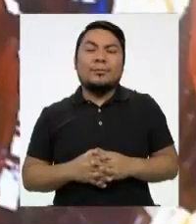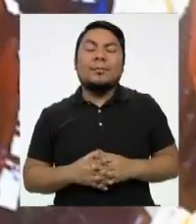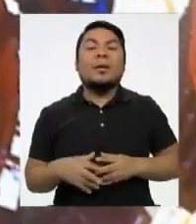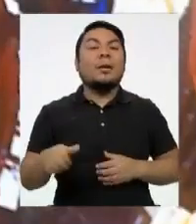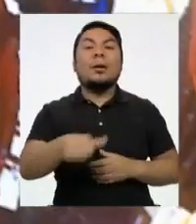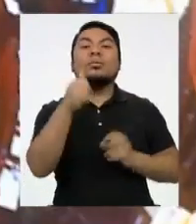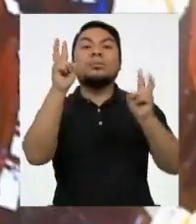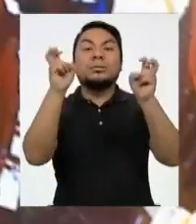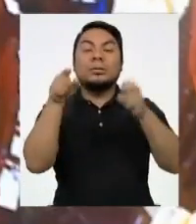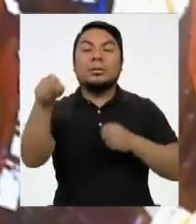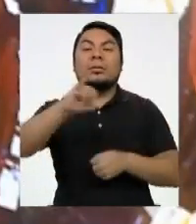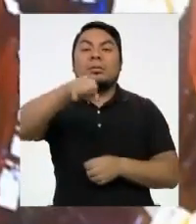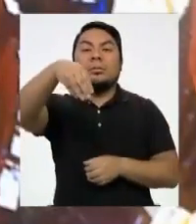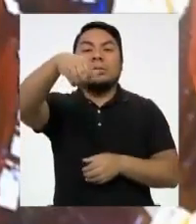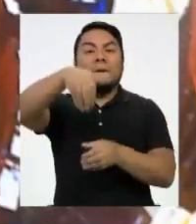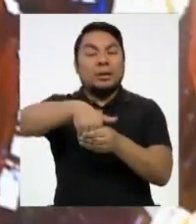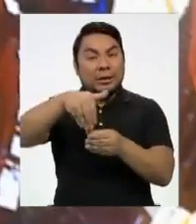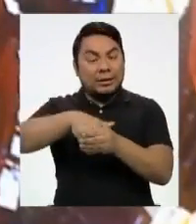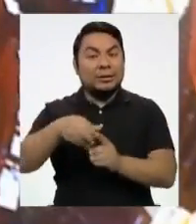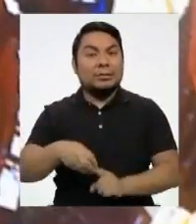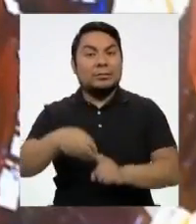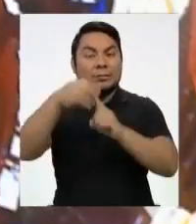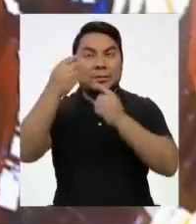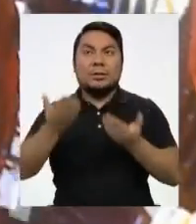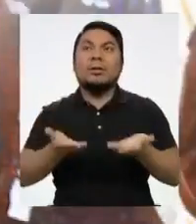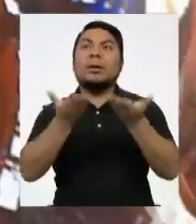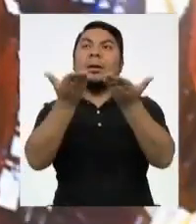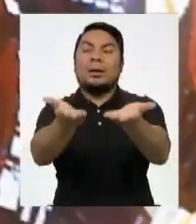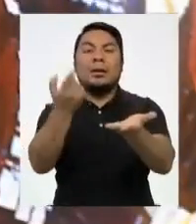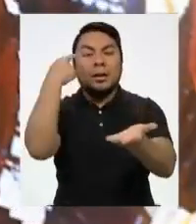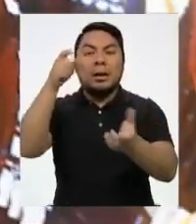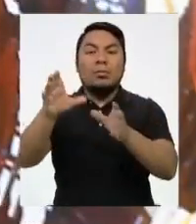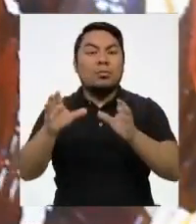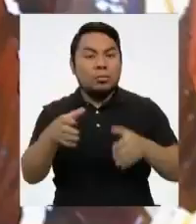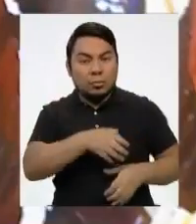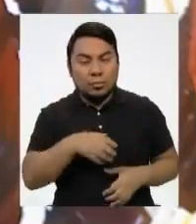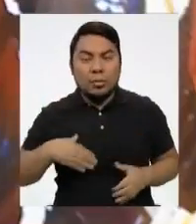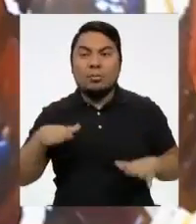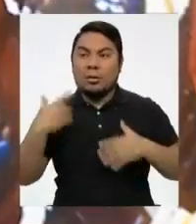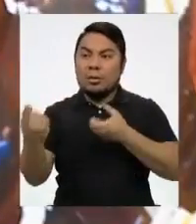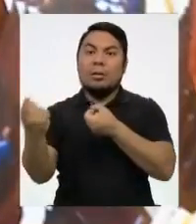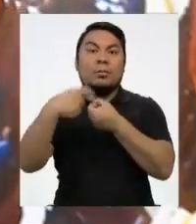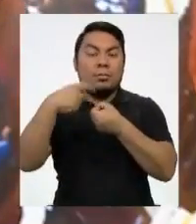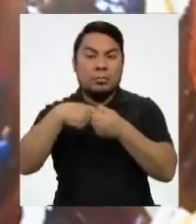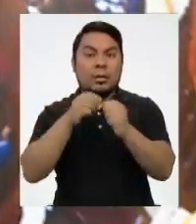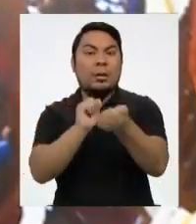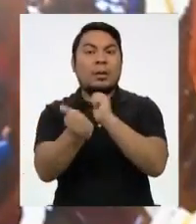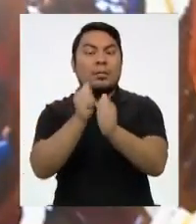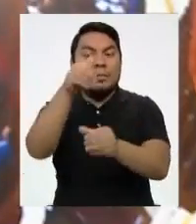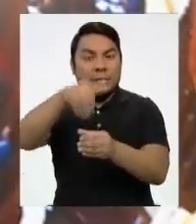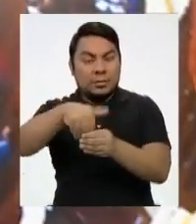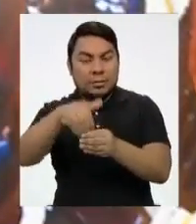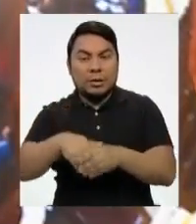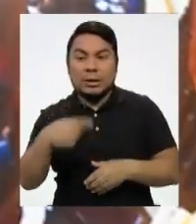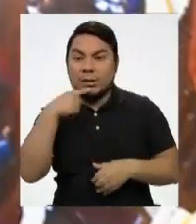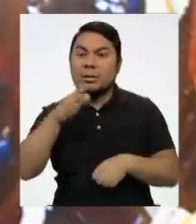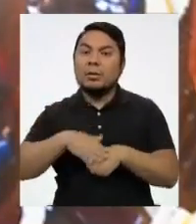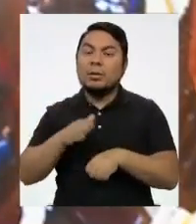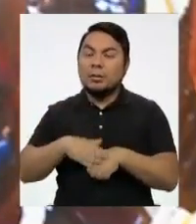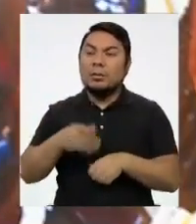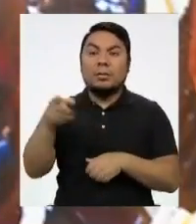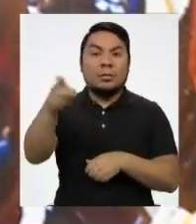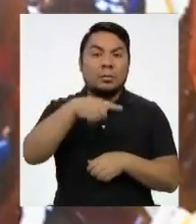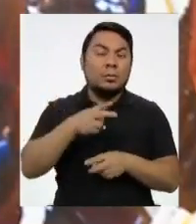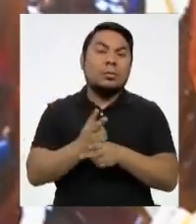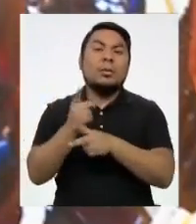Y en otros temas, los jurados electorales especiales reprendieron al Congreso por permitir a los parlamentarios participar en la presente campaña electoral. Este llamado de atención no